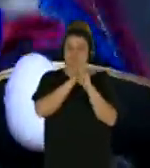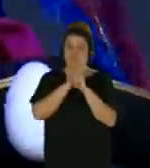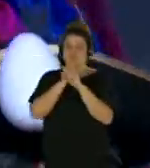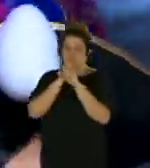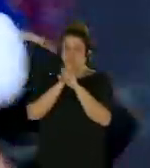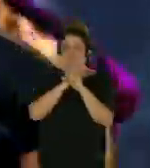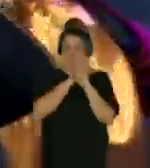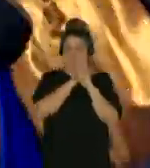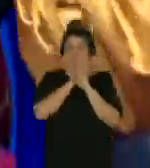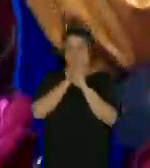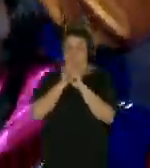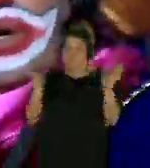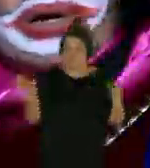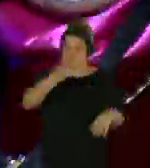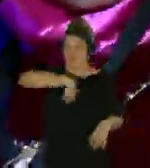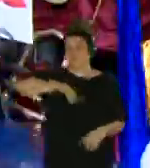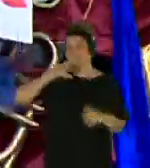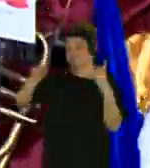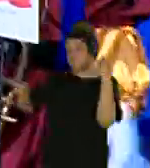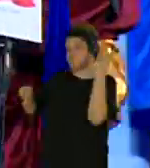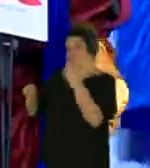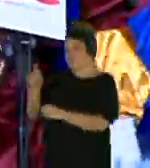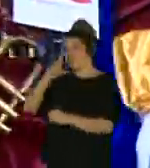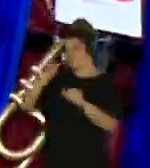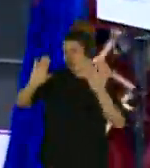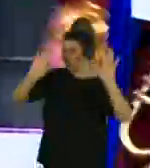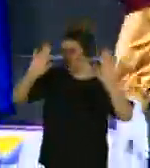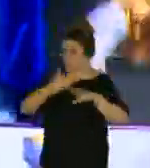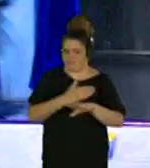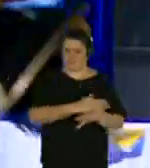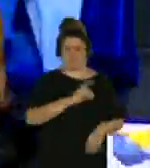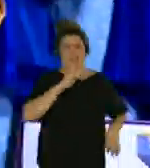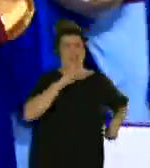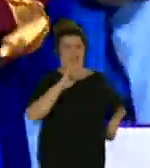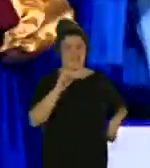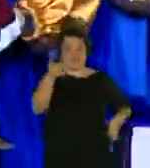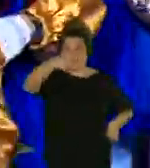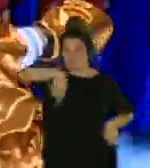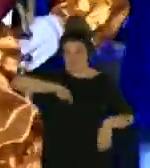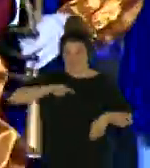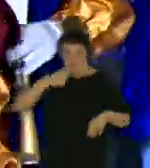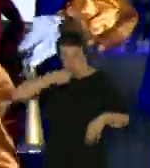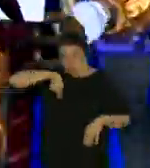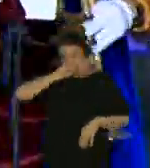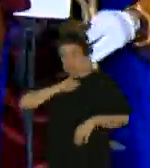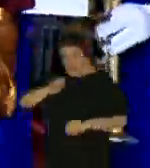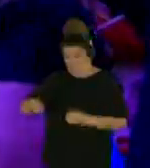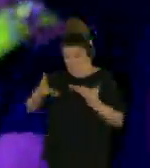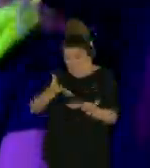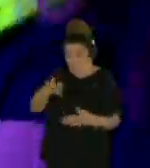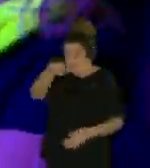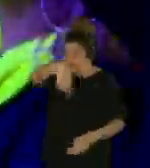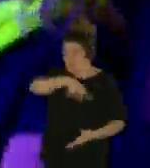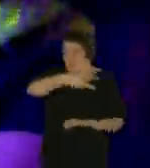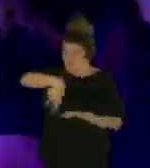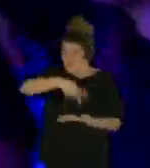Y nosotros ya no vamos, no sin antes recordar. Que baile con este ritmo que trae la Ni Fu ni